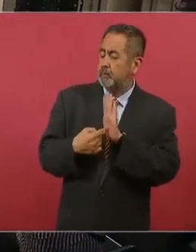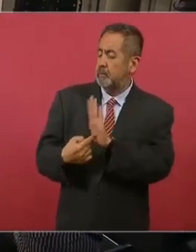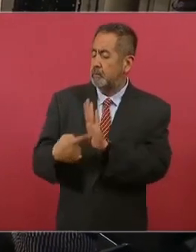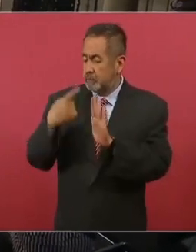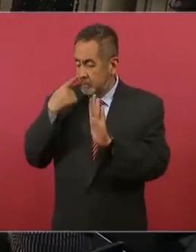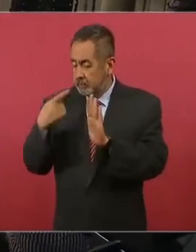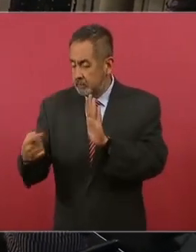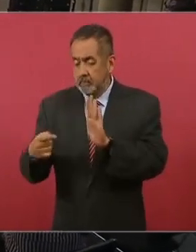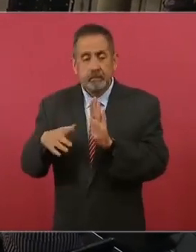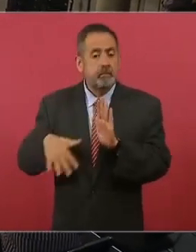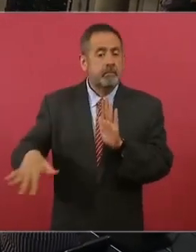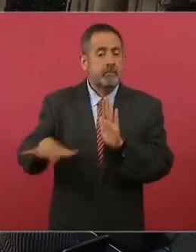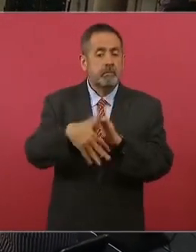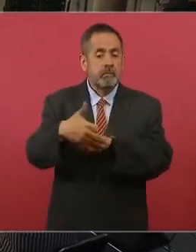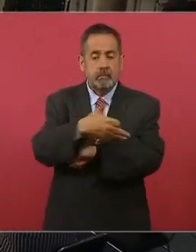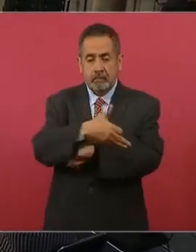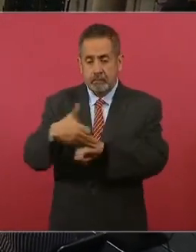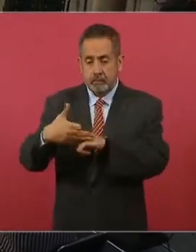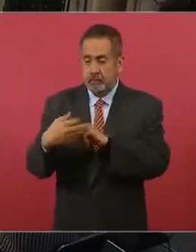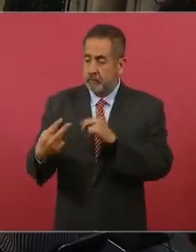en la familia.